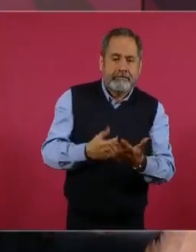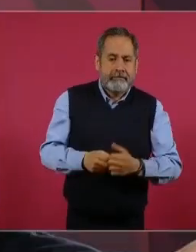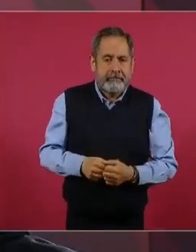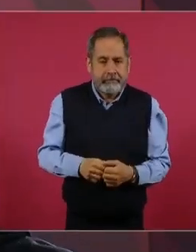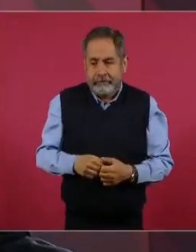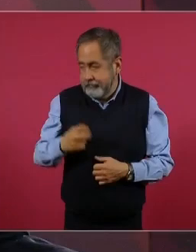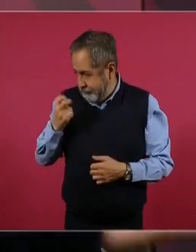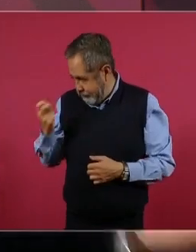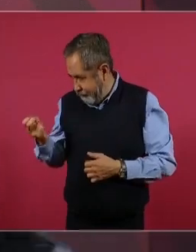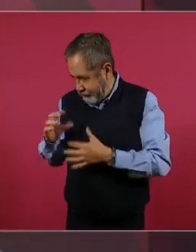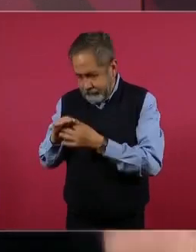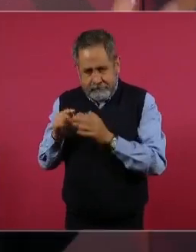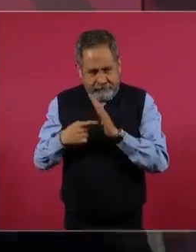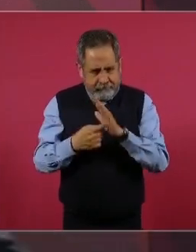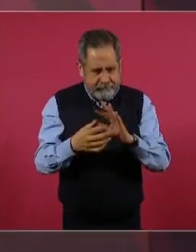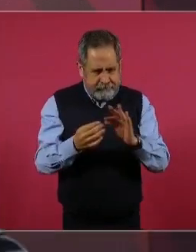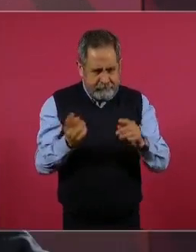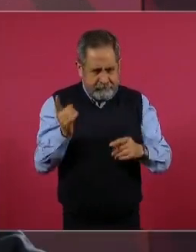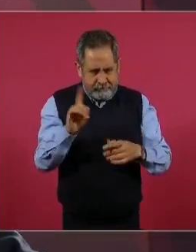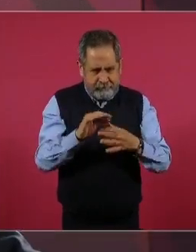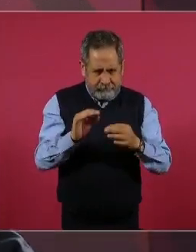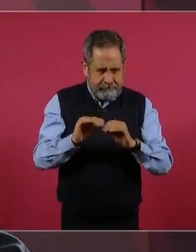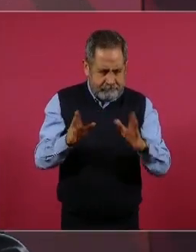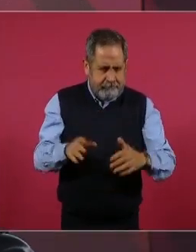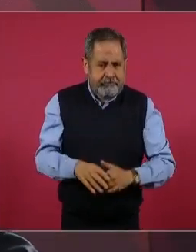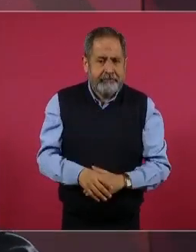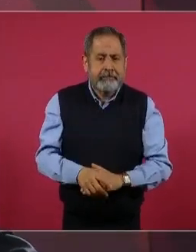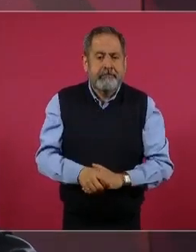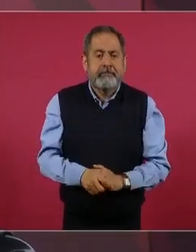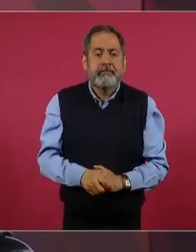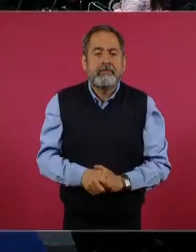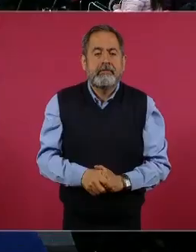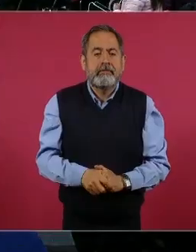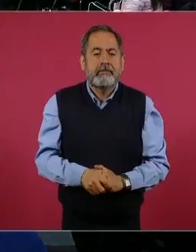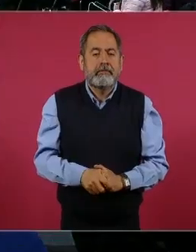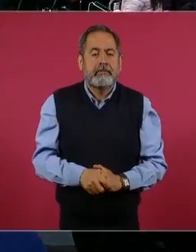Eso es lo que quisiste plantear, ¿no? Lo que planteaste, ¿sí?